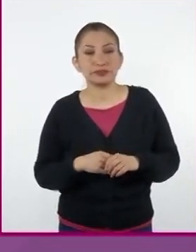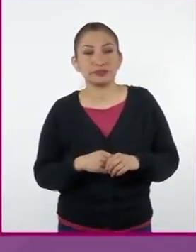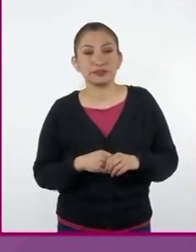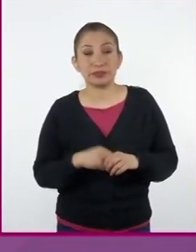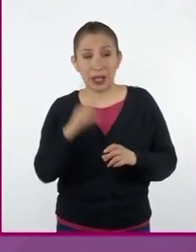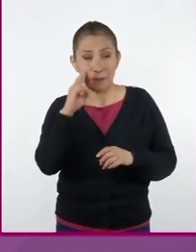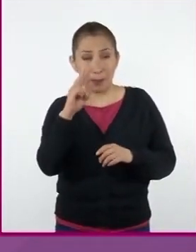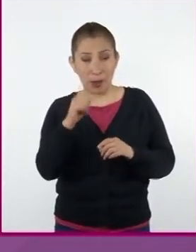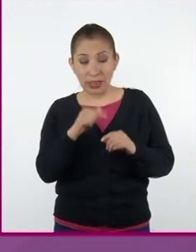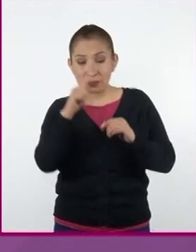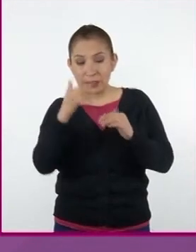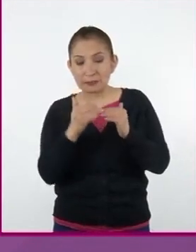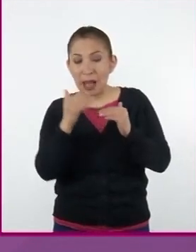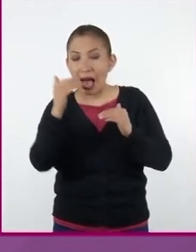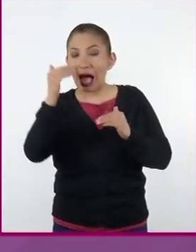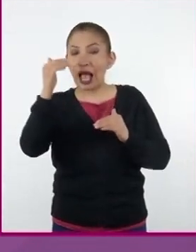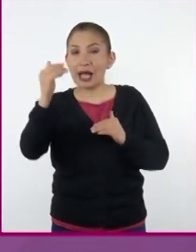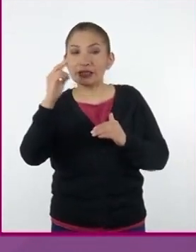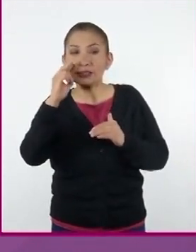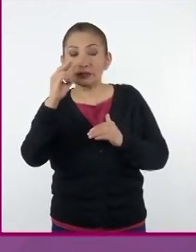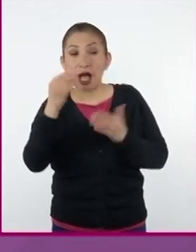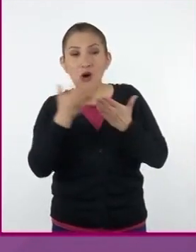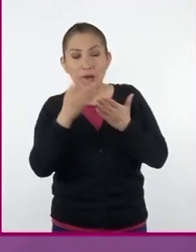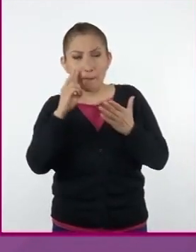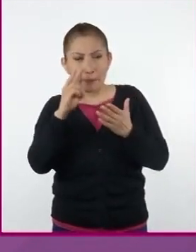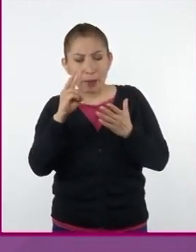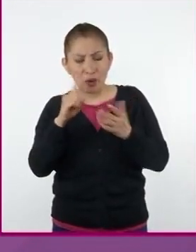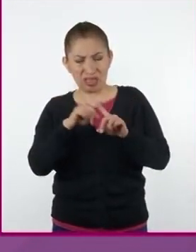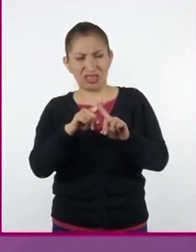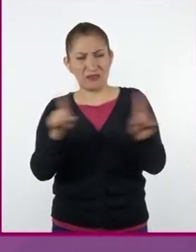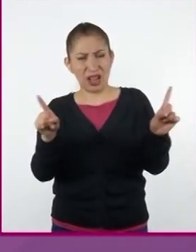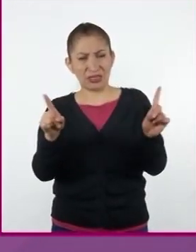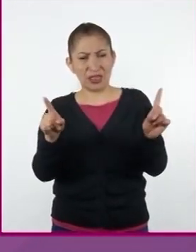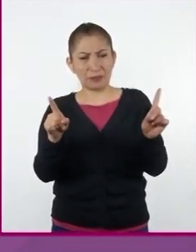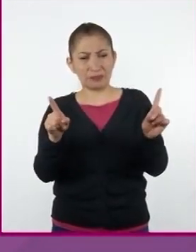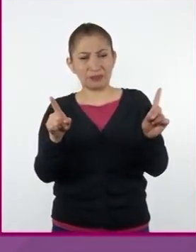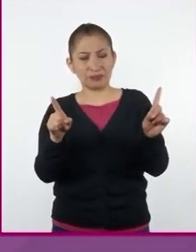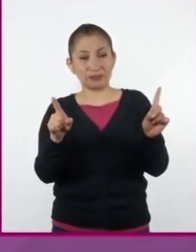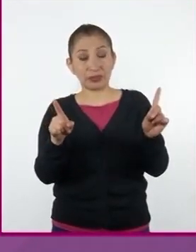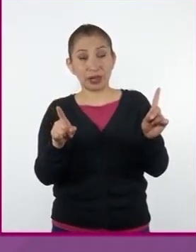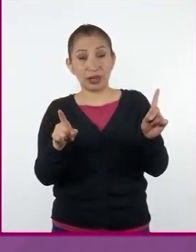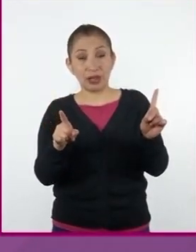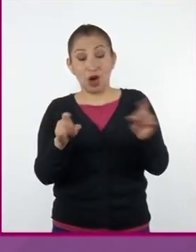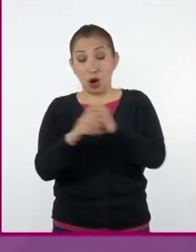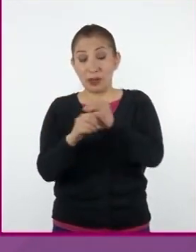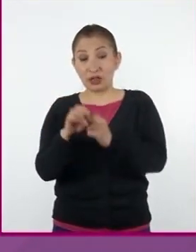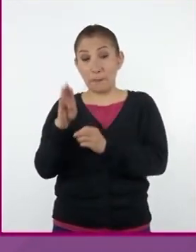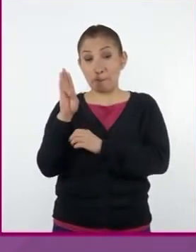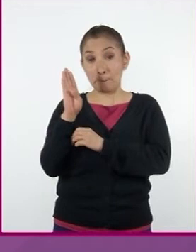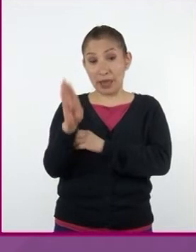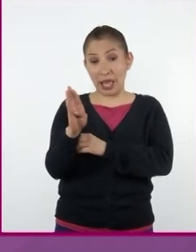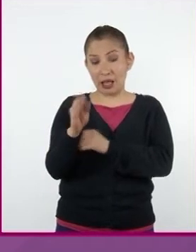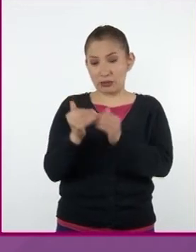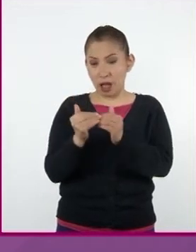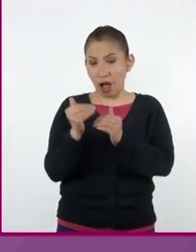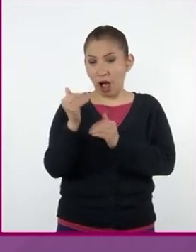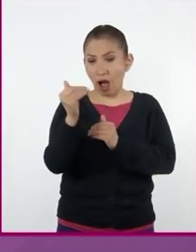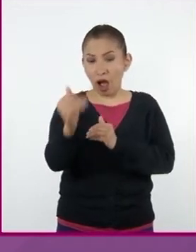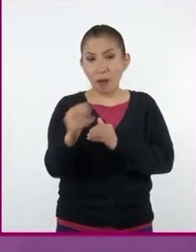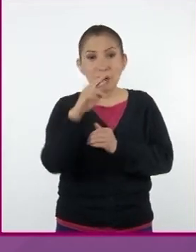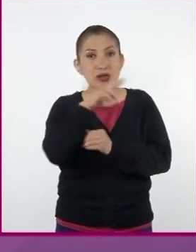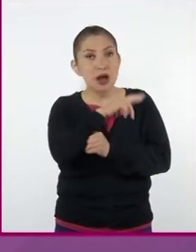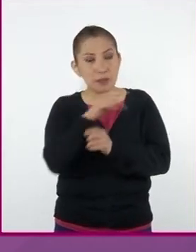Si observamos más adelante en la gráfica, ahora observamos lo contrario. El cuerpo B ha avanzado una